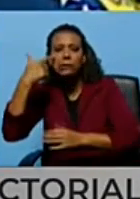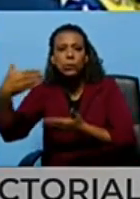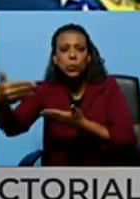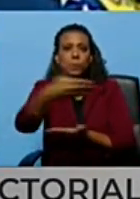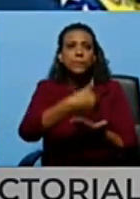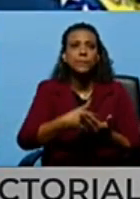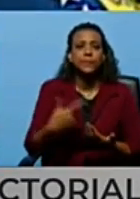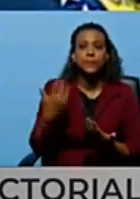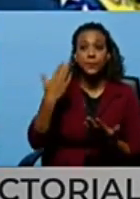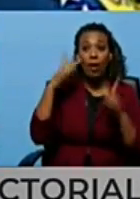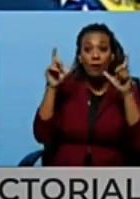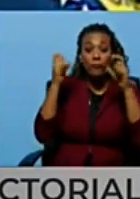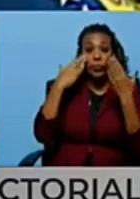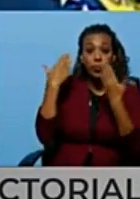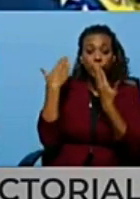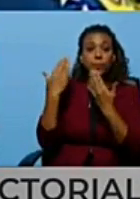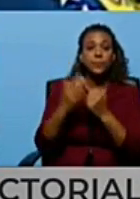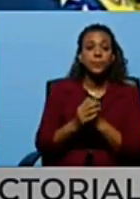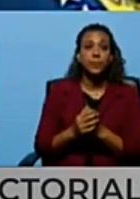que me pusiste ahorita.